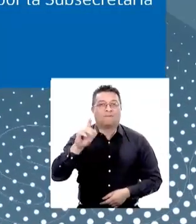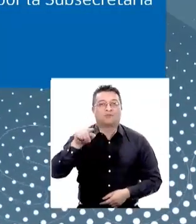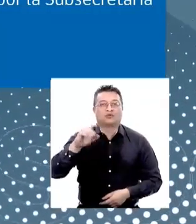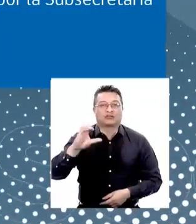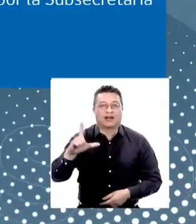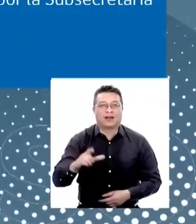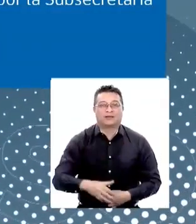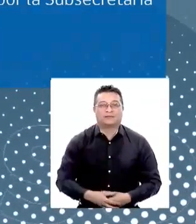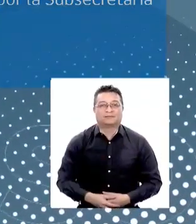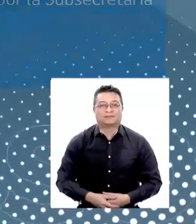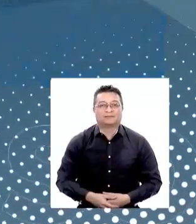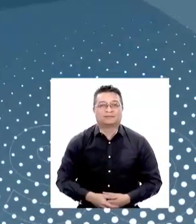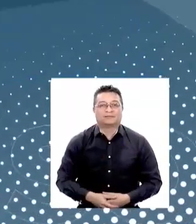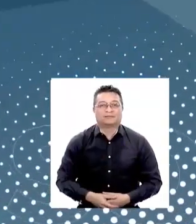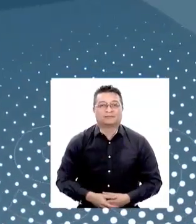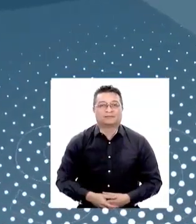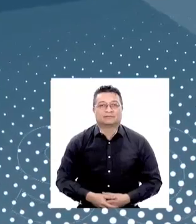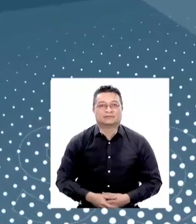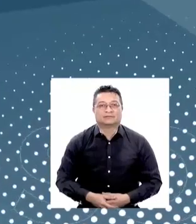www.previsionsocial.gov.cl.